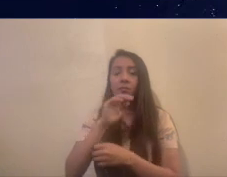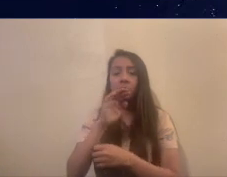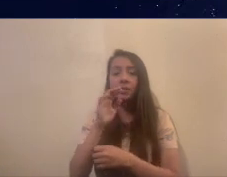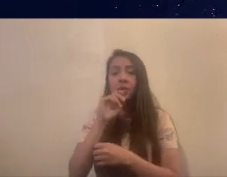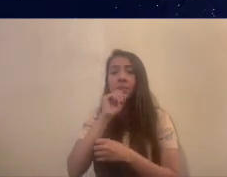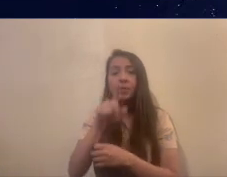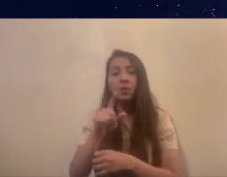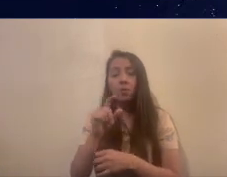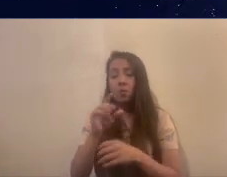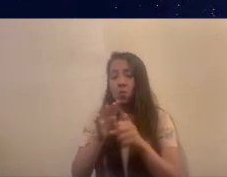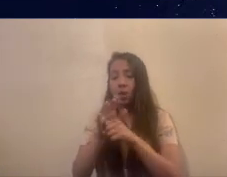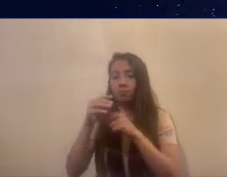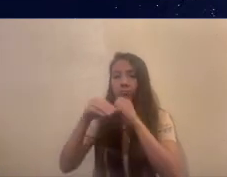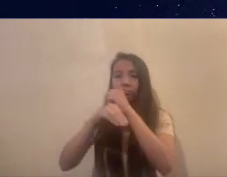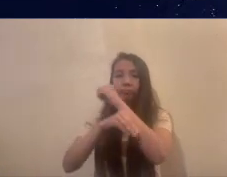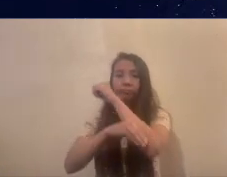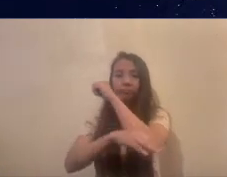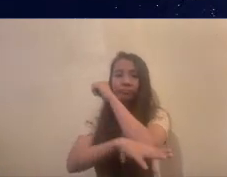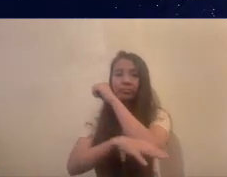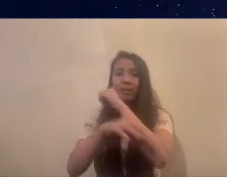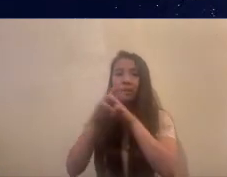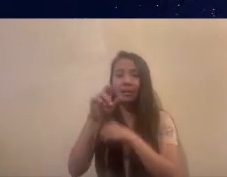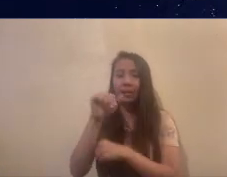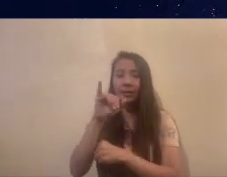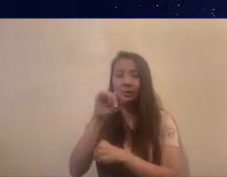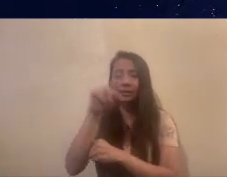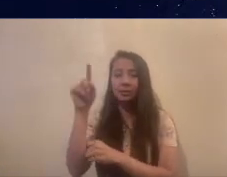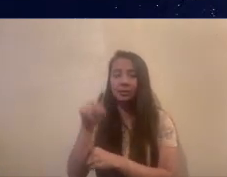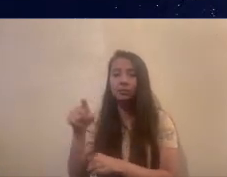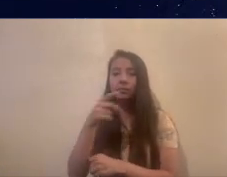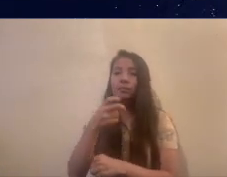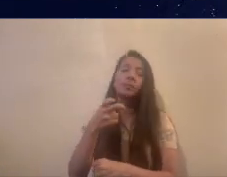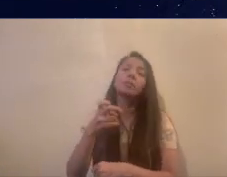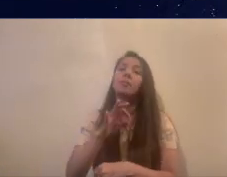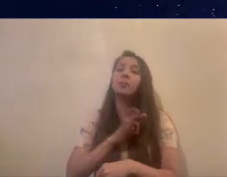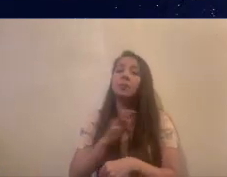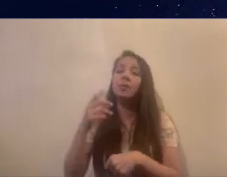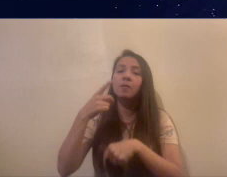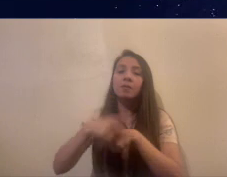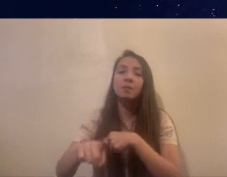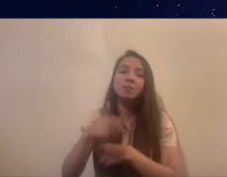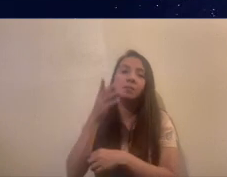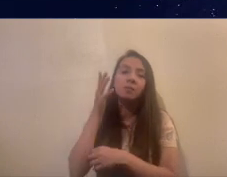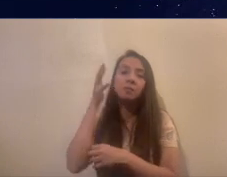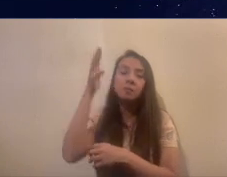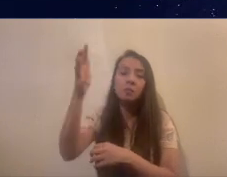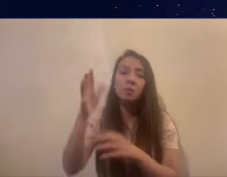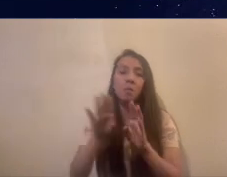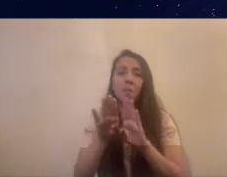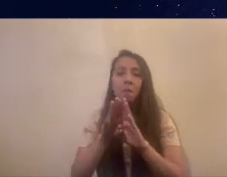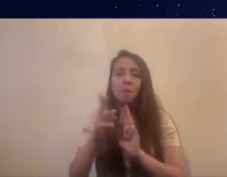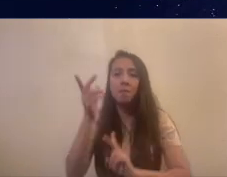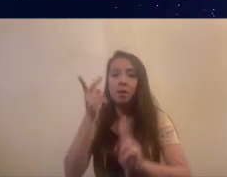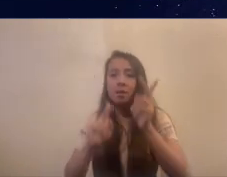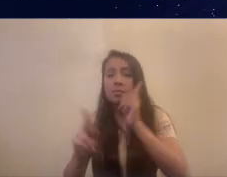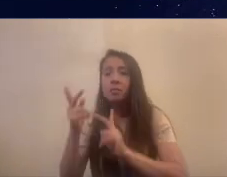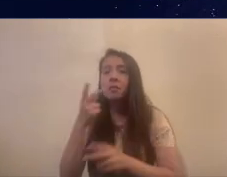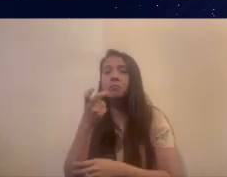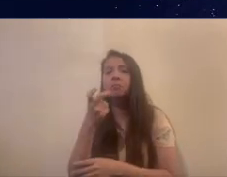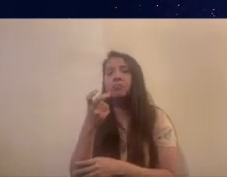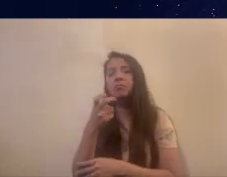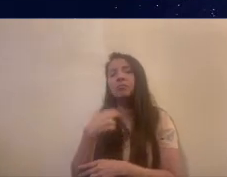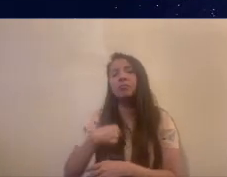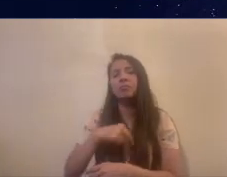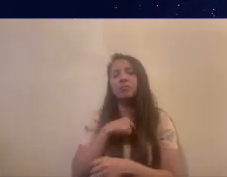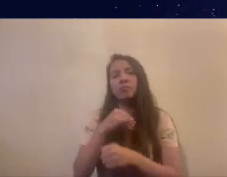particularmente en el tamaño de las raíces, lo que podría llegar a afectar en el establecimiento posterior de las plantas, pero esos son